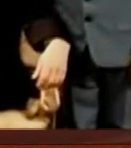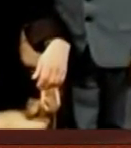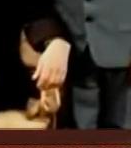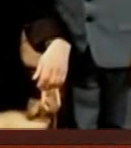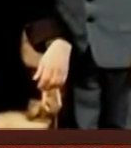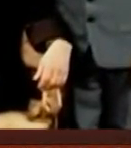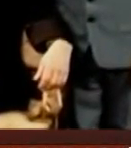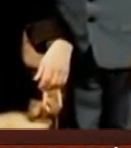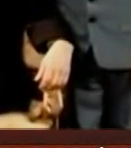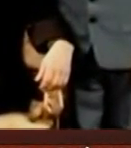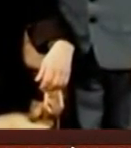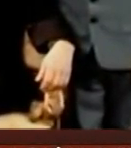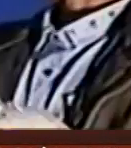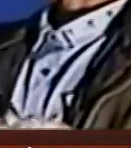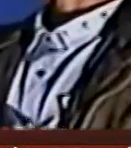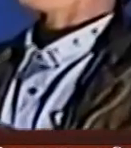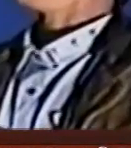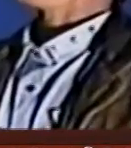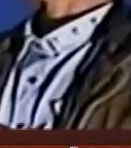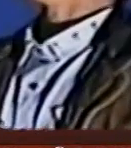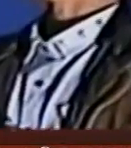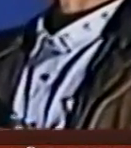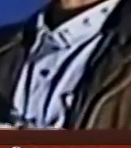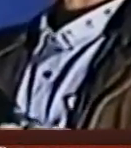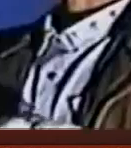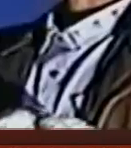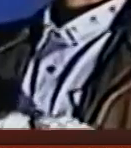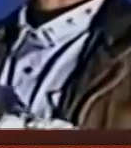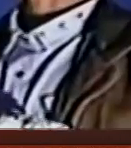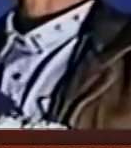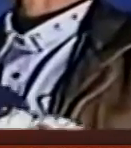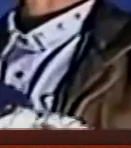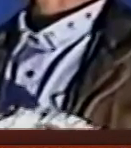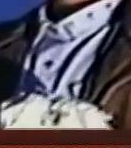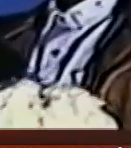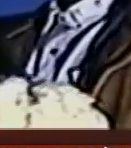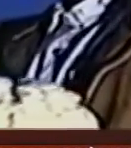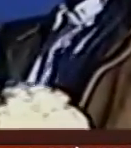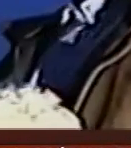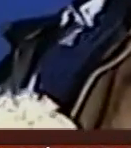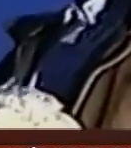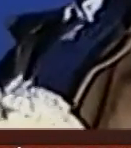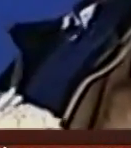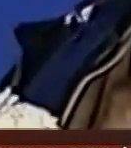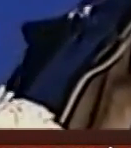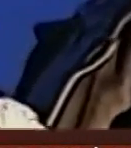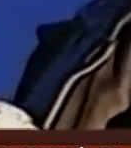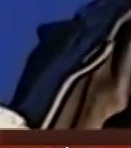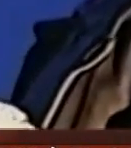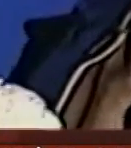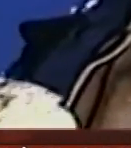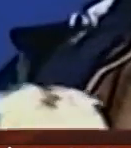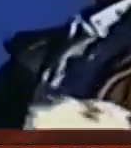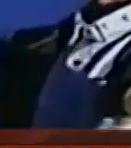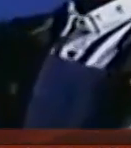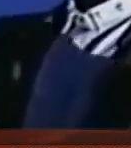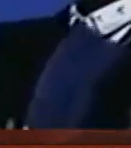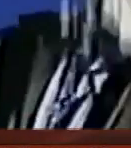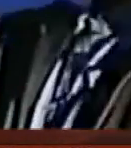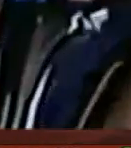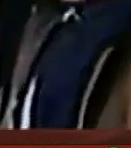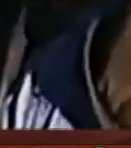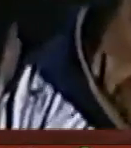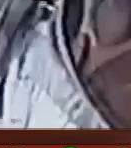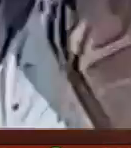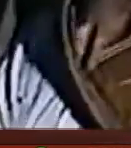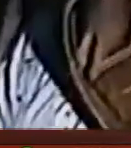por escándalos de corrupción, tiene que pagar una condena de 25 años de prisión y también acusado de violaciones masivas a los